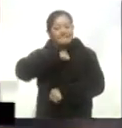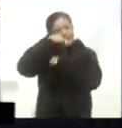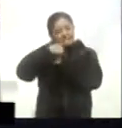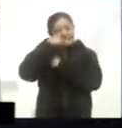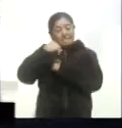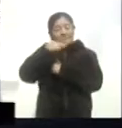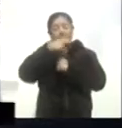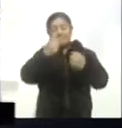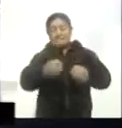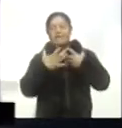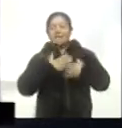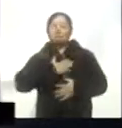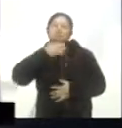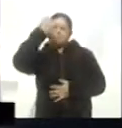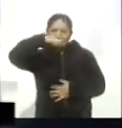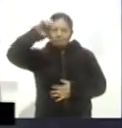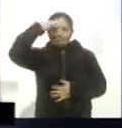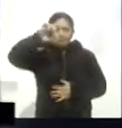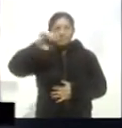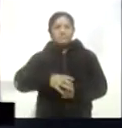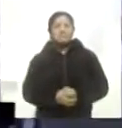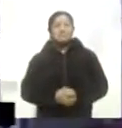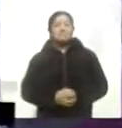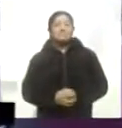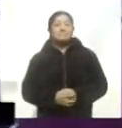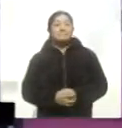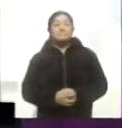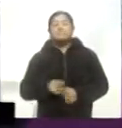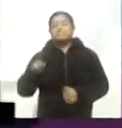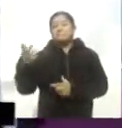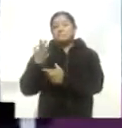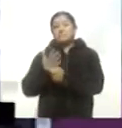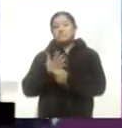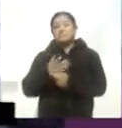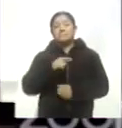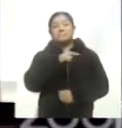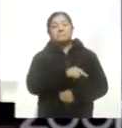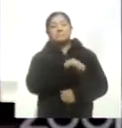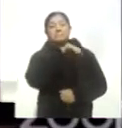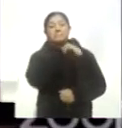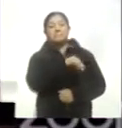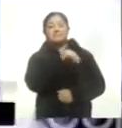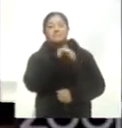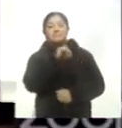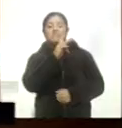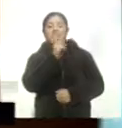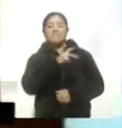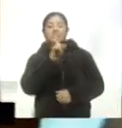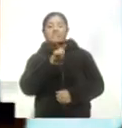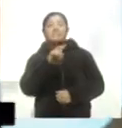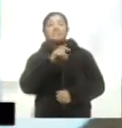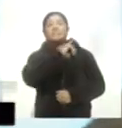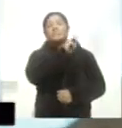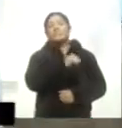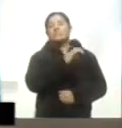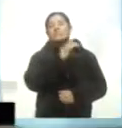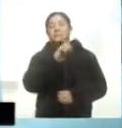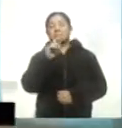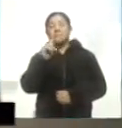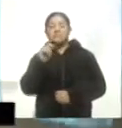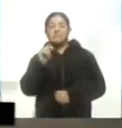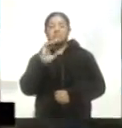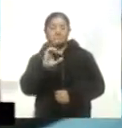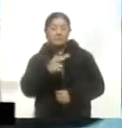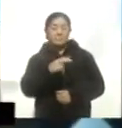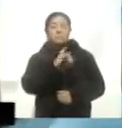extraño, dijo de la Hoya a ESPN. A diferencia de Mike Tyson, Julio César Chávez o Jorge el travieso